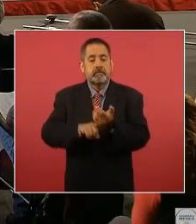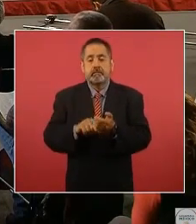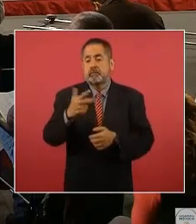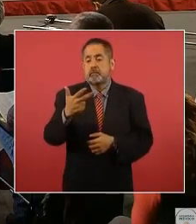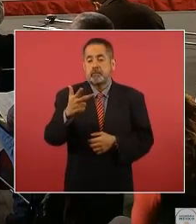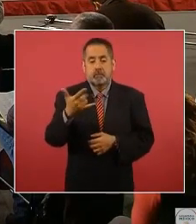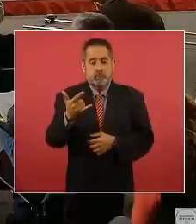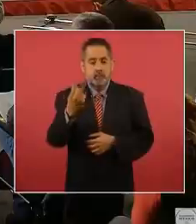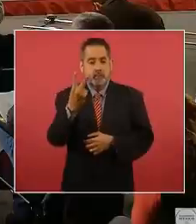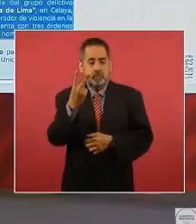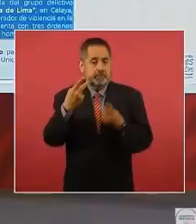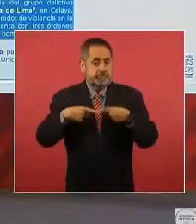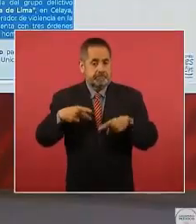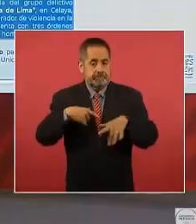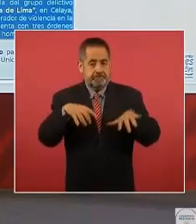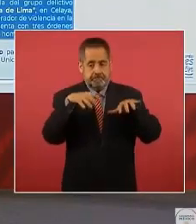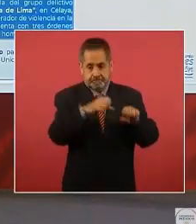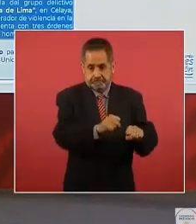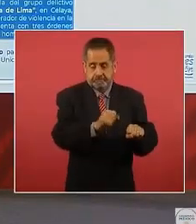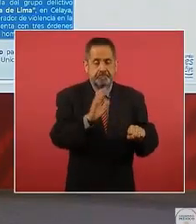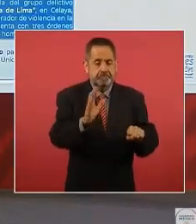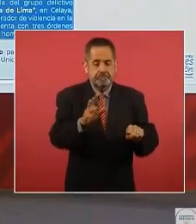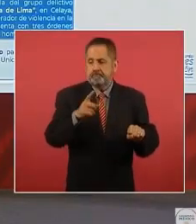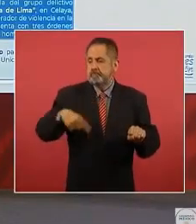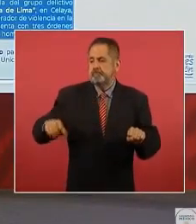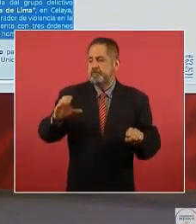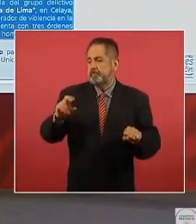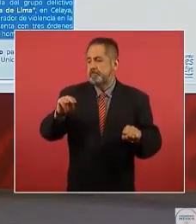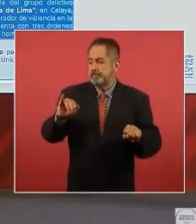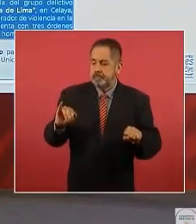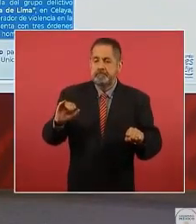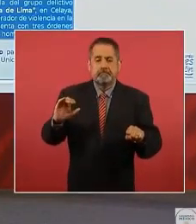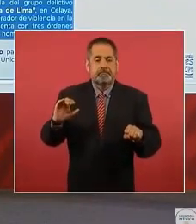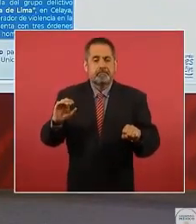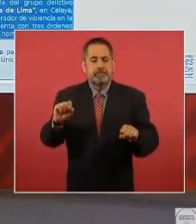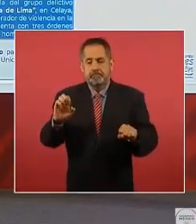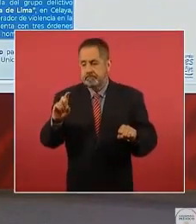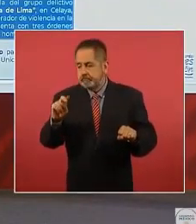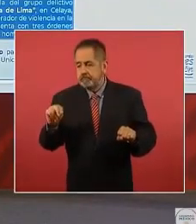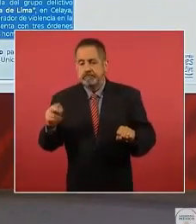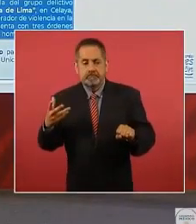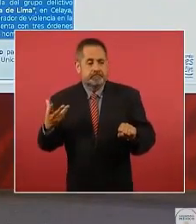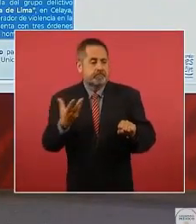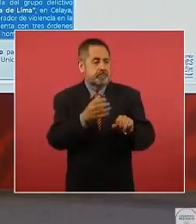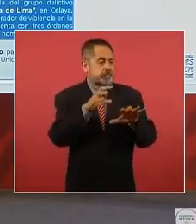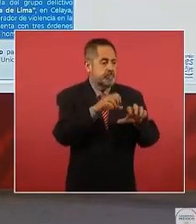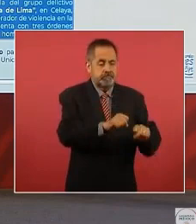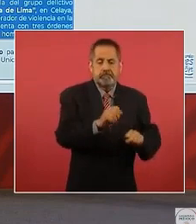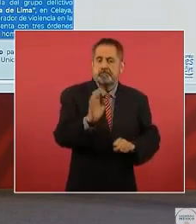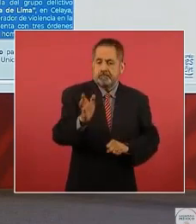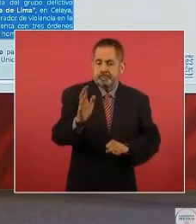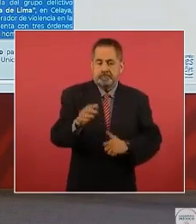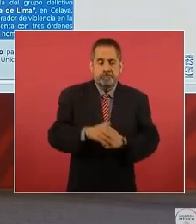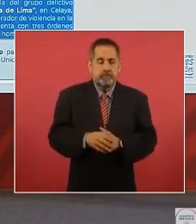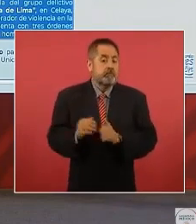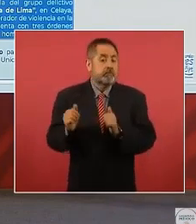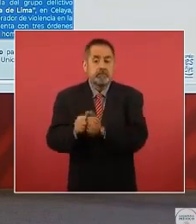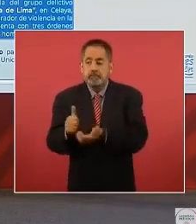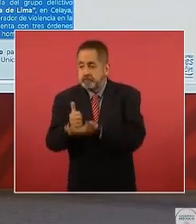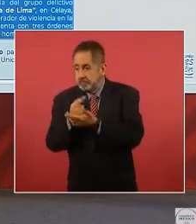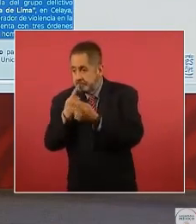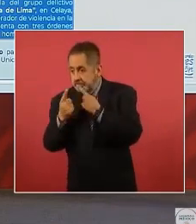personas detenidas por sedena n iv y guardia nacional son este fue una colaboración